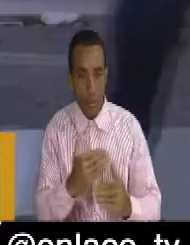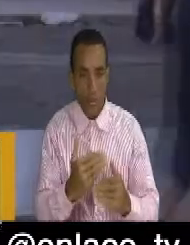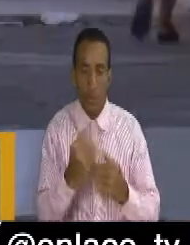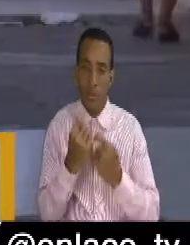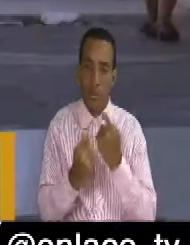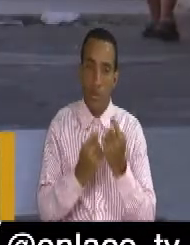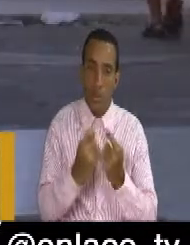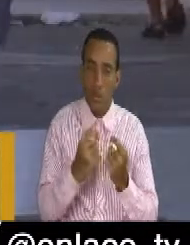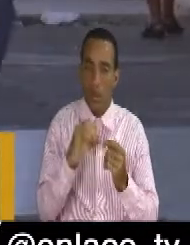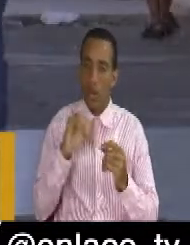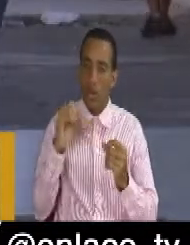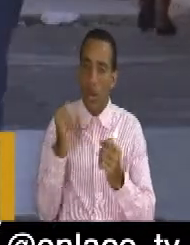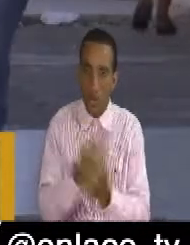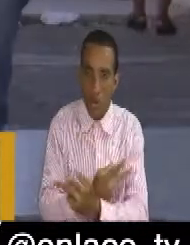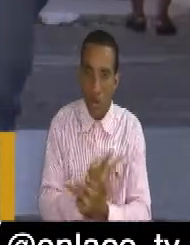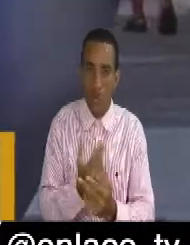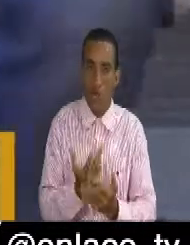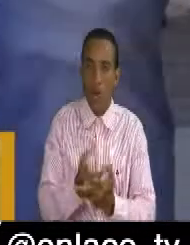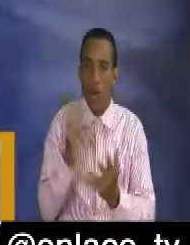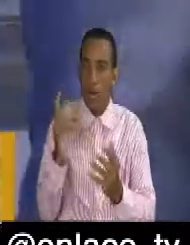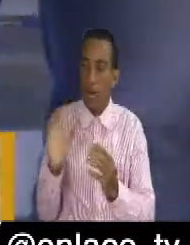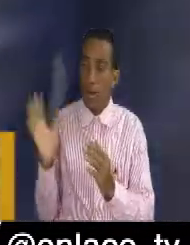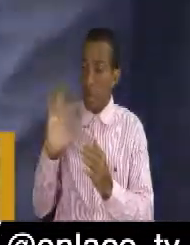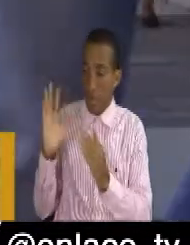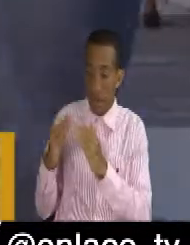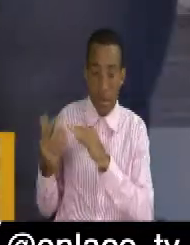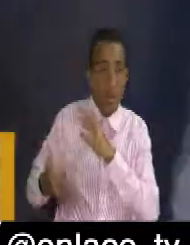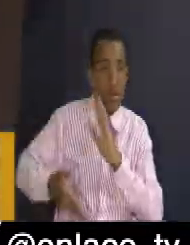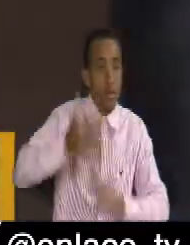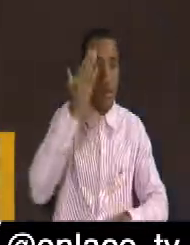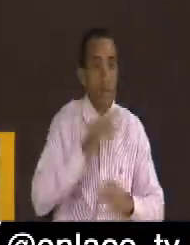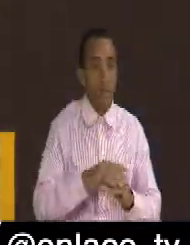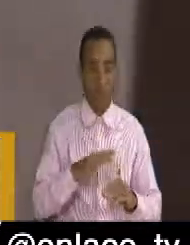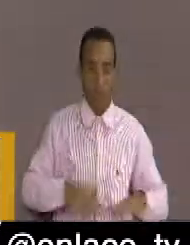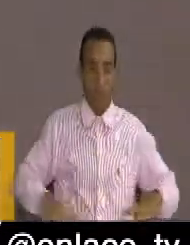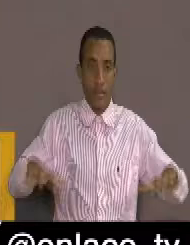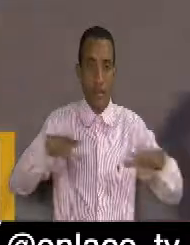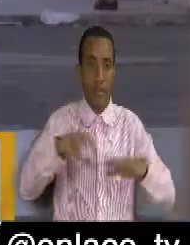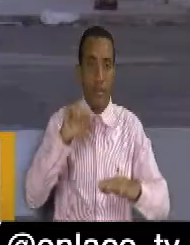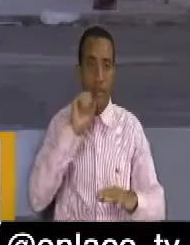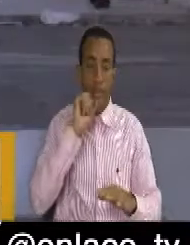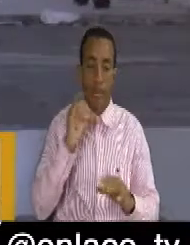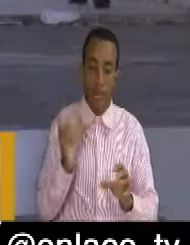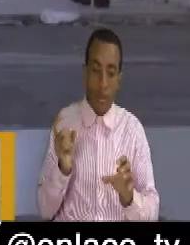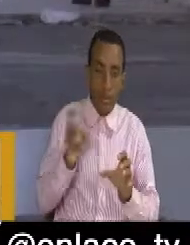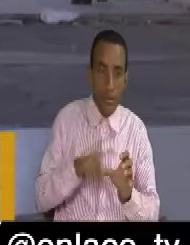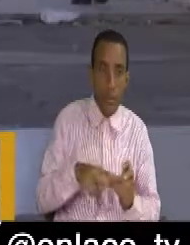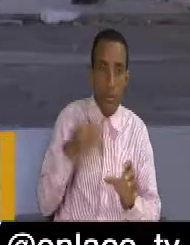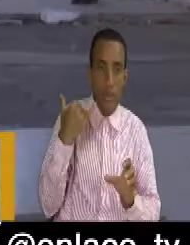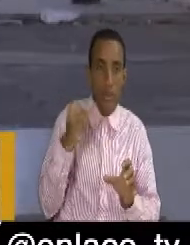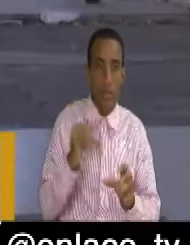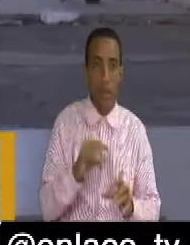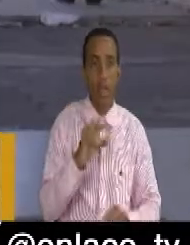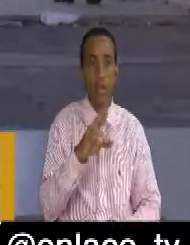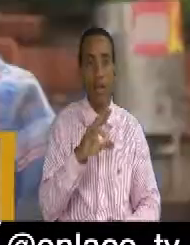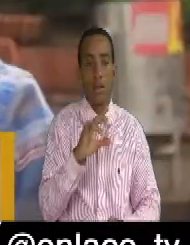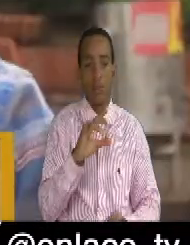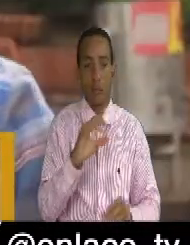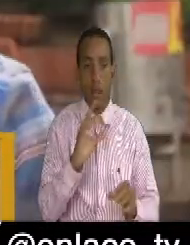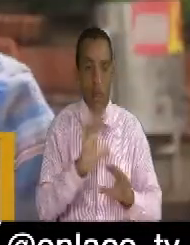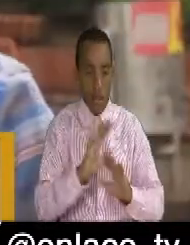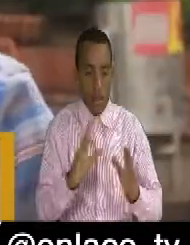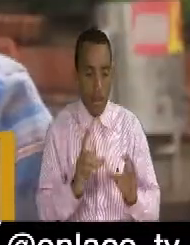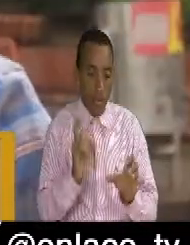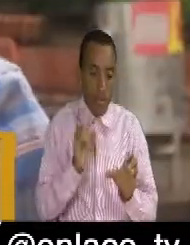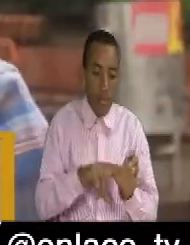víctimas del conflicto armado o desplazamiento forzado de Barranca Bermeja y la región que estén inscritos en el Registro Único de Víctimas. Hay